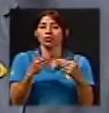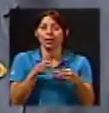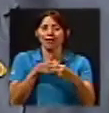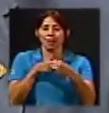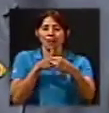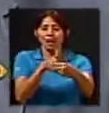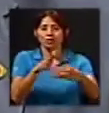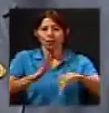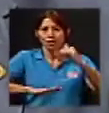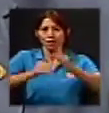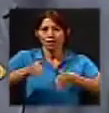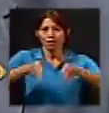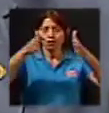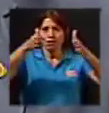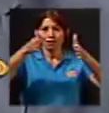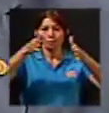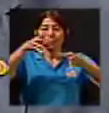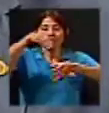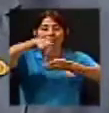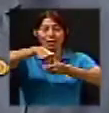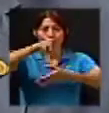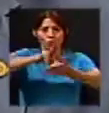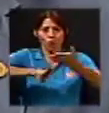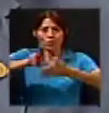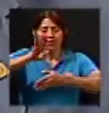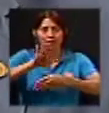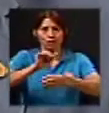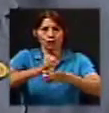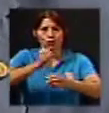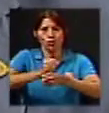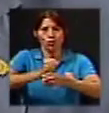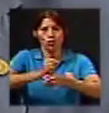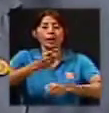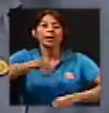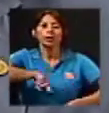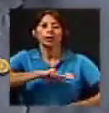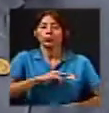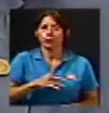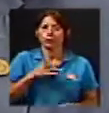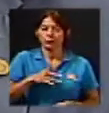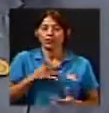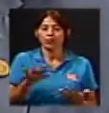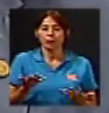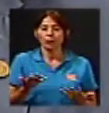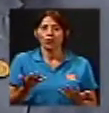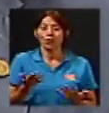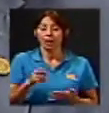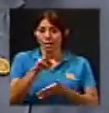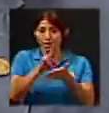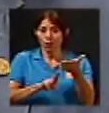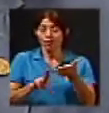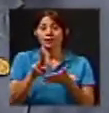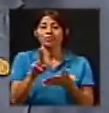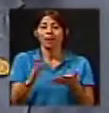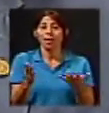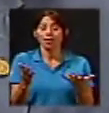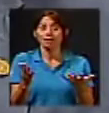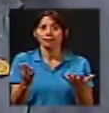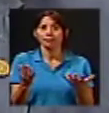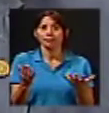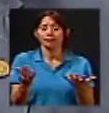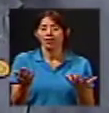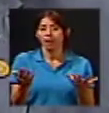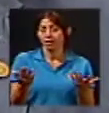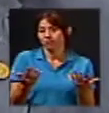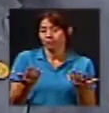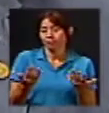facultad dentro del quehacer universitario. Y es lo que hemos sentido de que la universidad